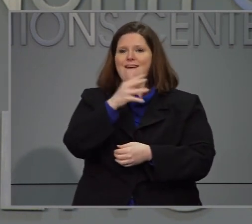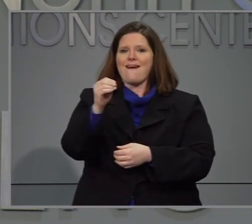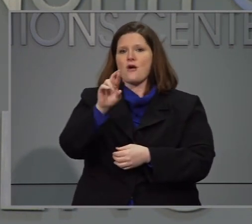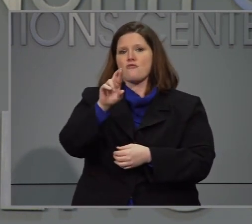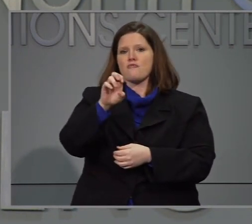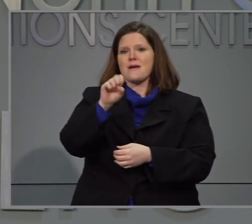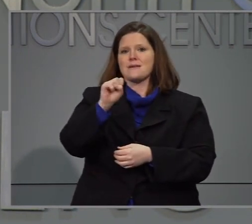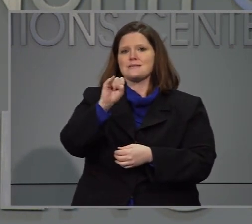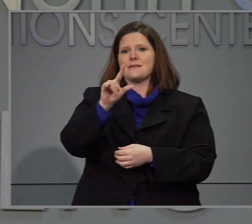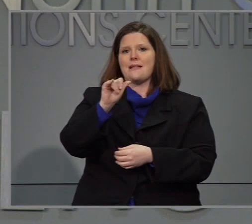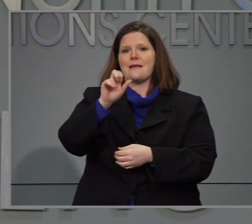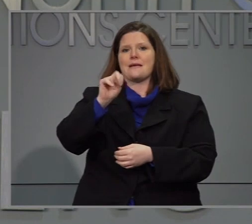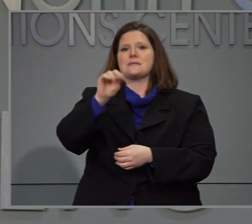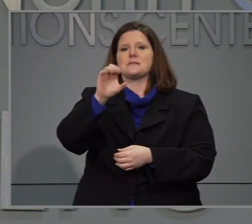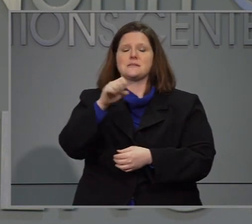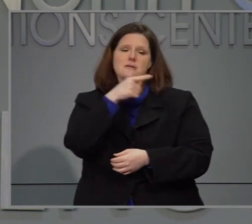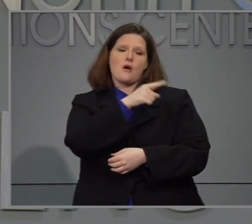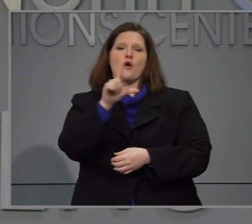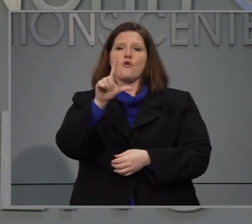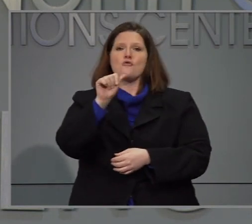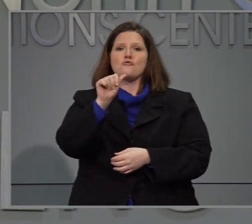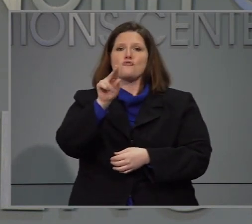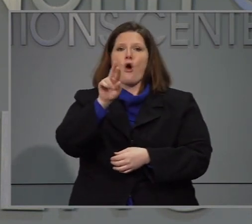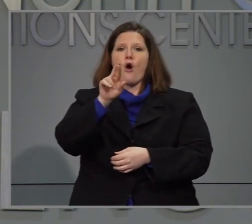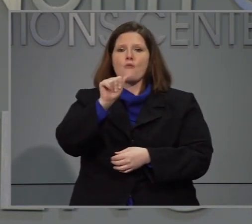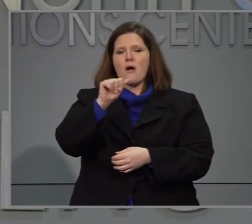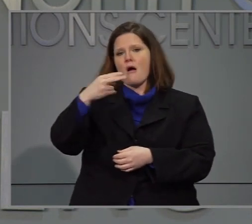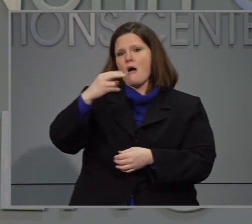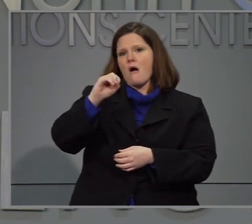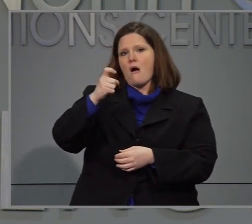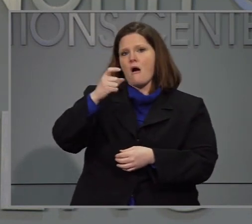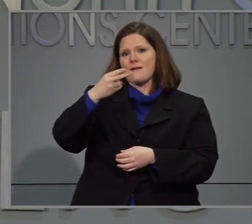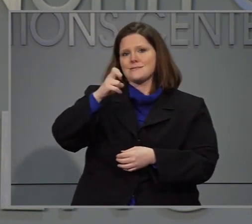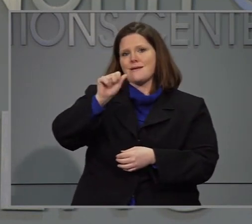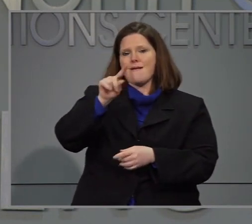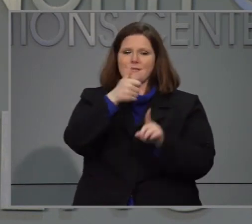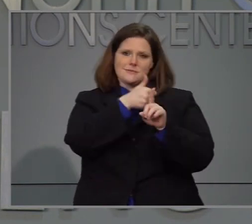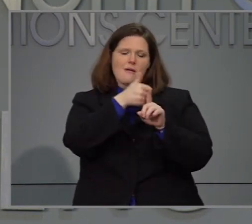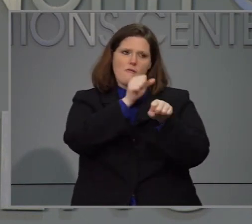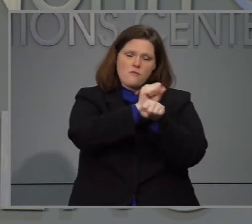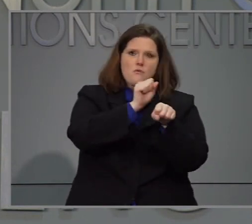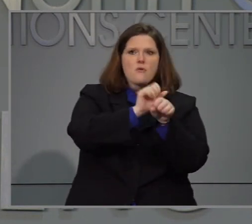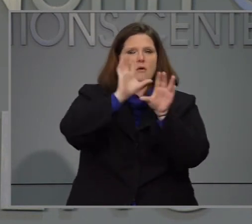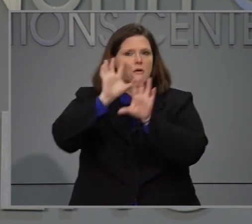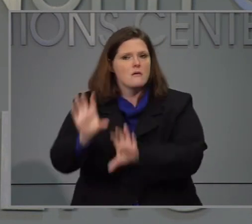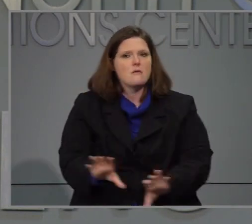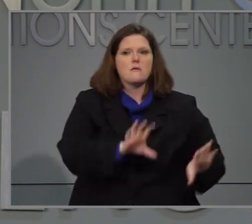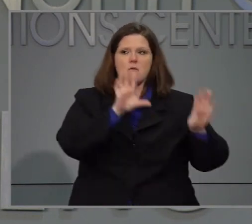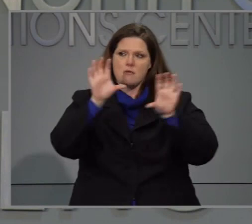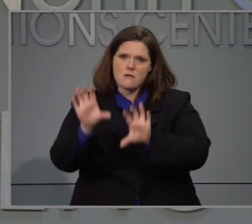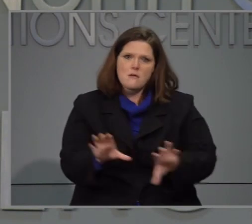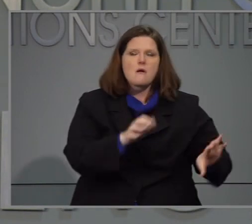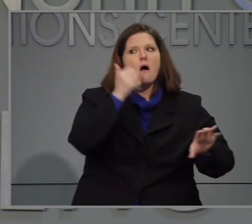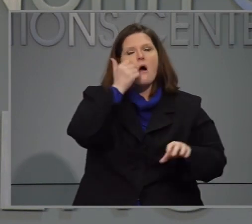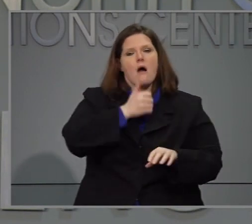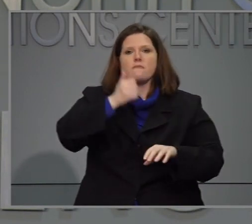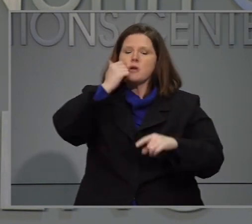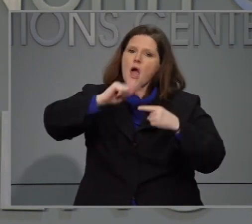su capacidad, y Lockhawks que están trabajando día y noche tratando de ayudarle a la